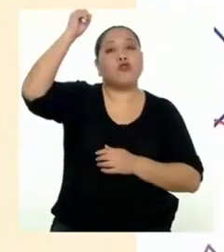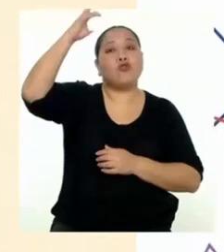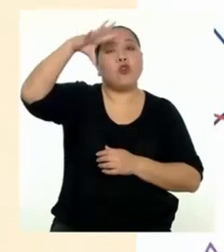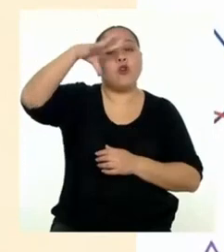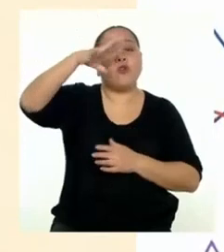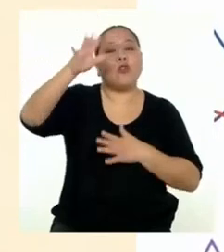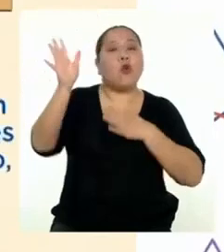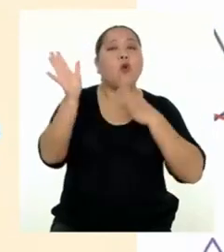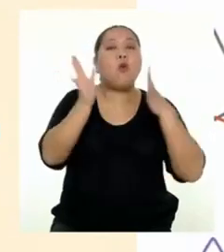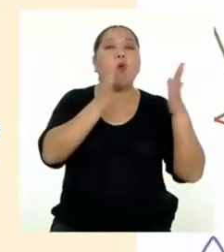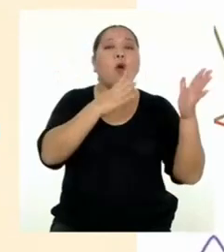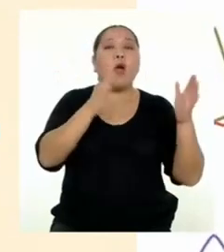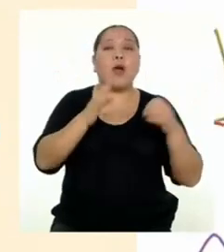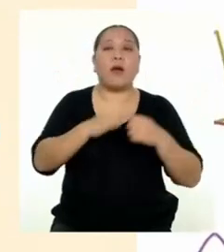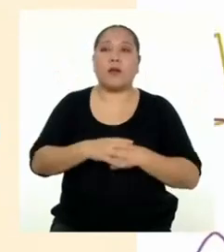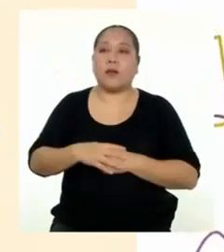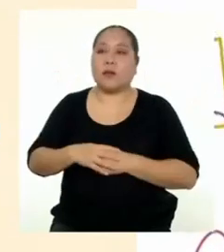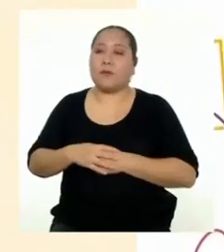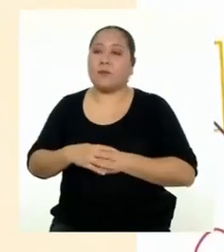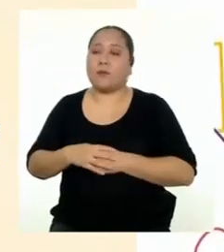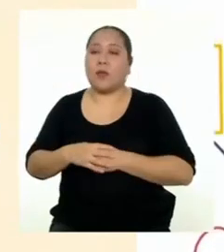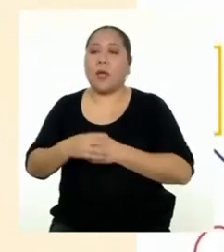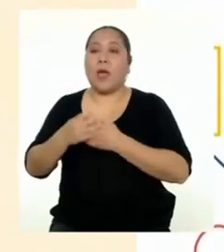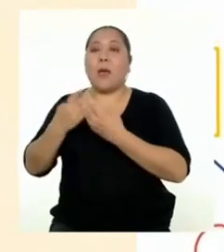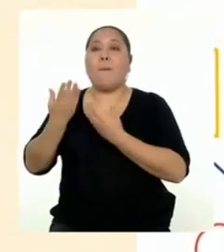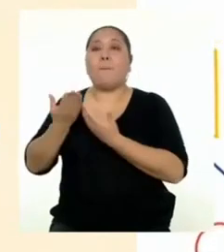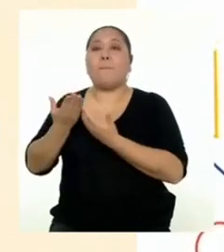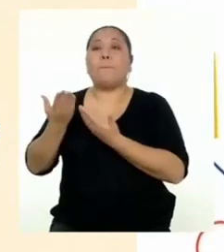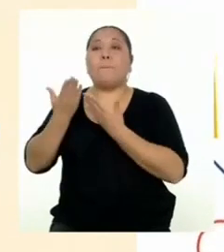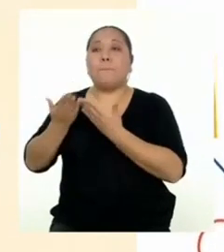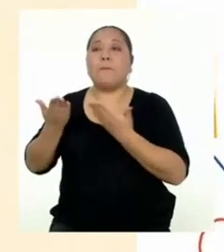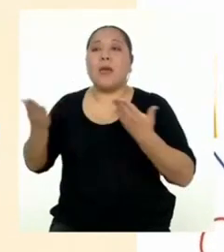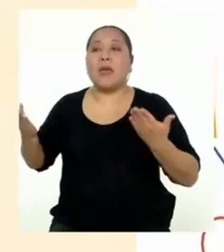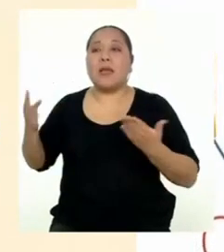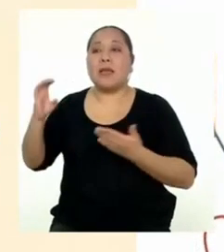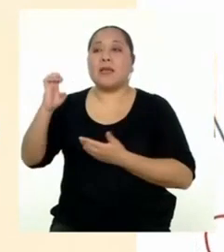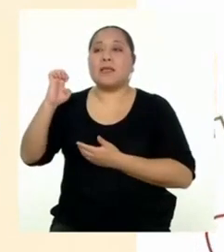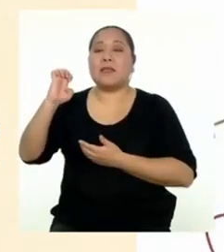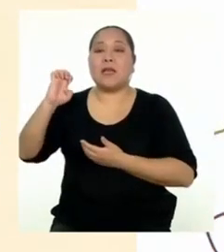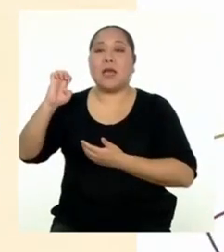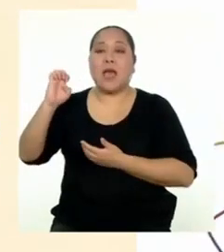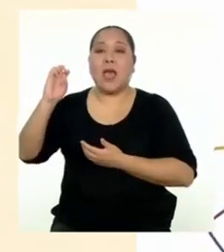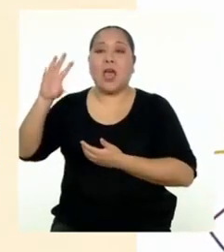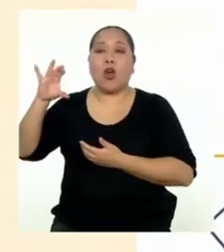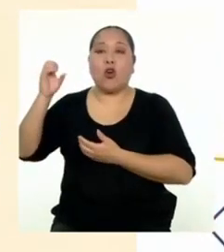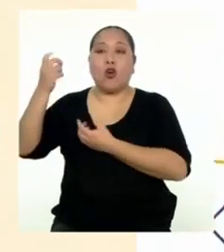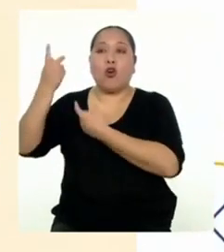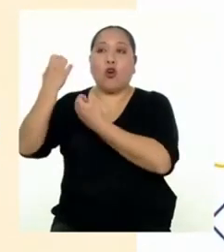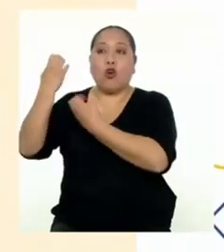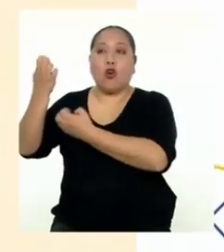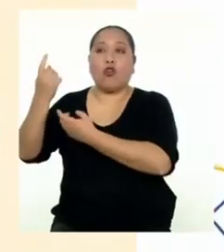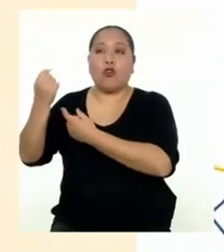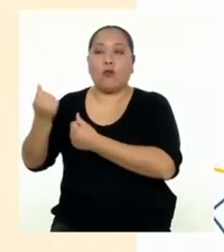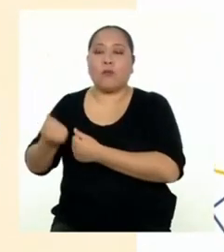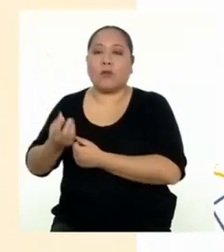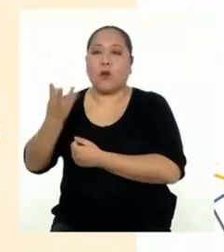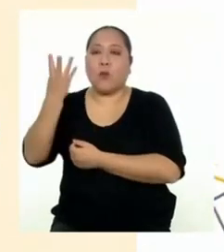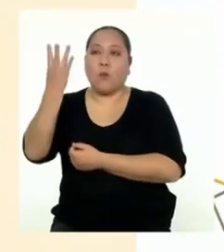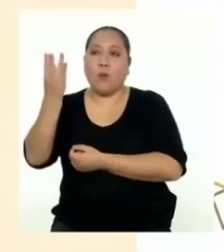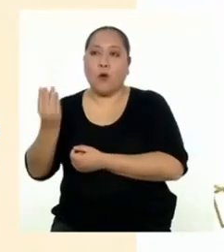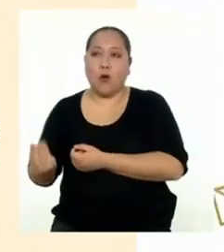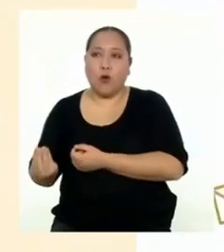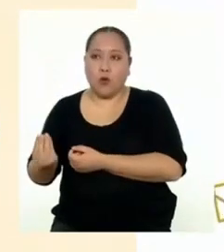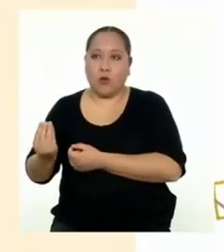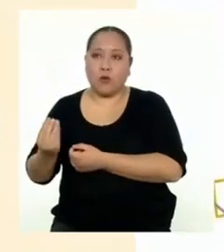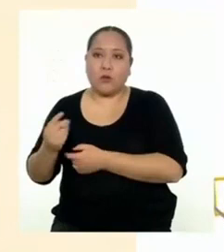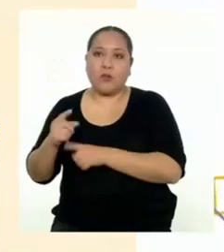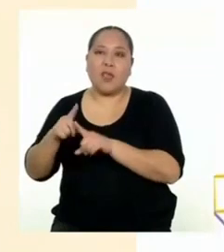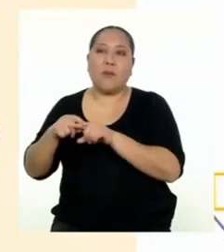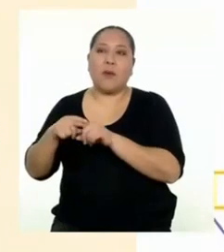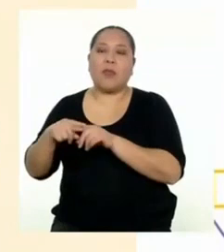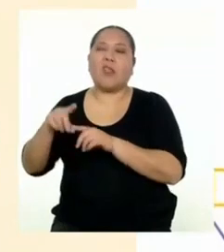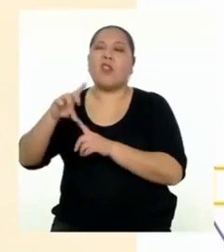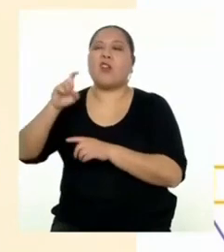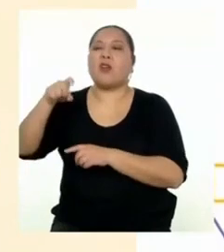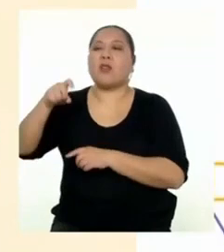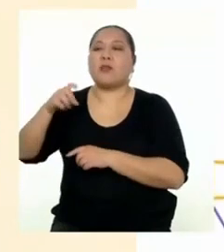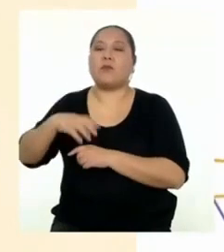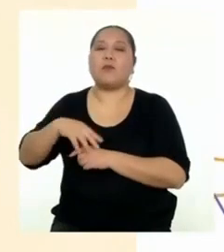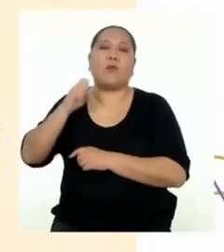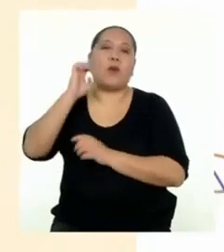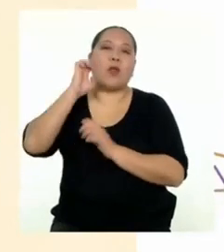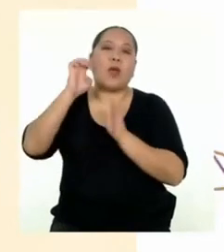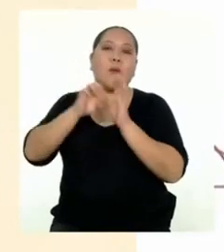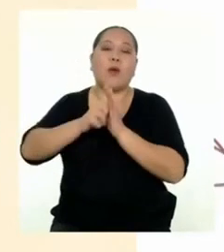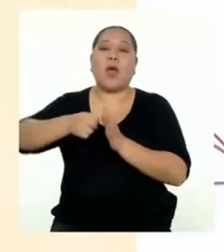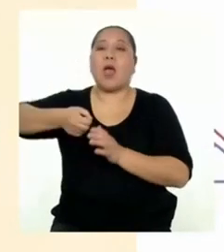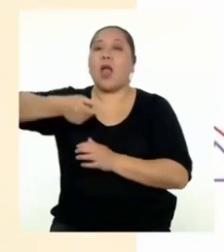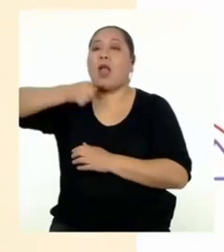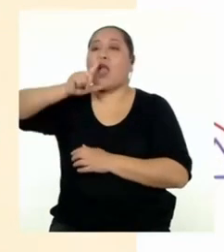respiramos. Bienes económicos, son los bienes cuya disponibilidad es escasa en relación con las necesidades que satisfacen. Por ejemplo, el